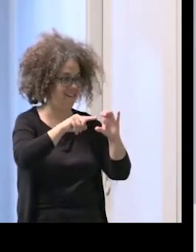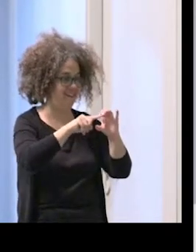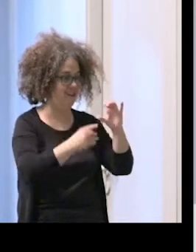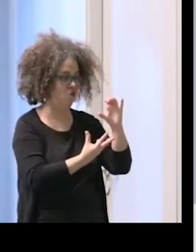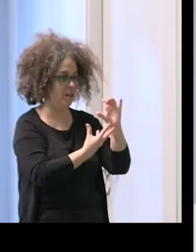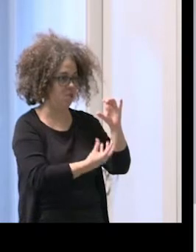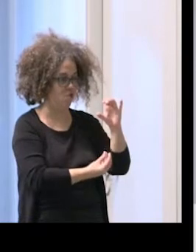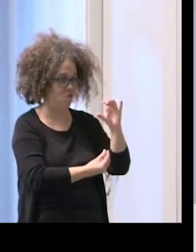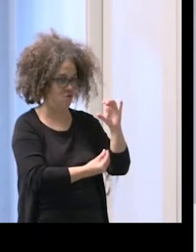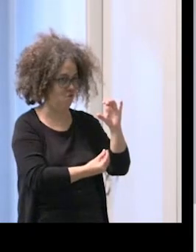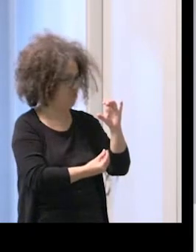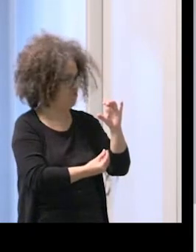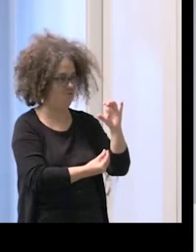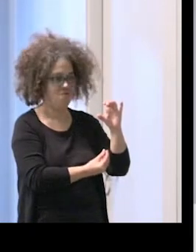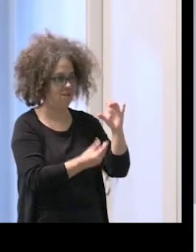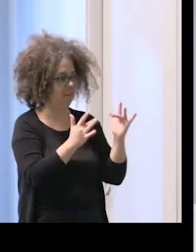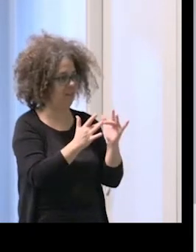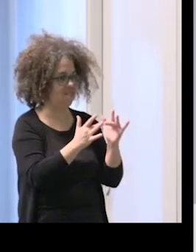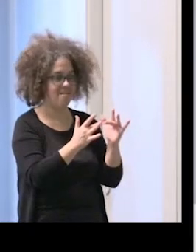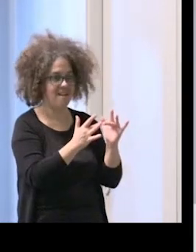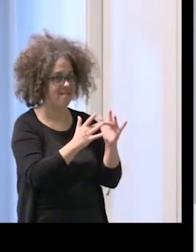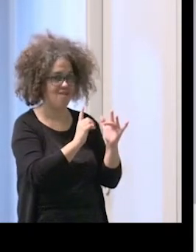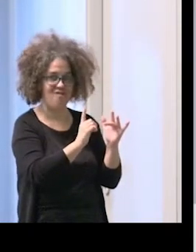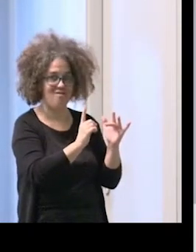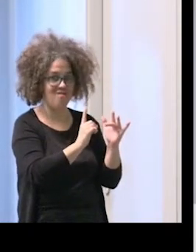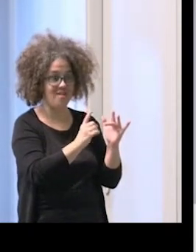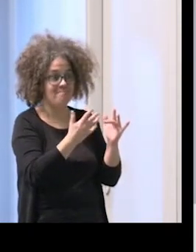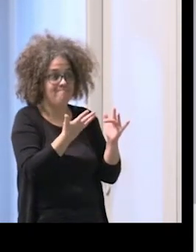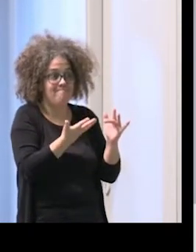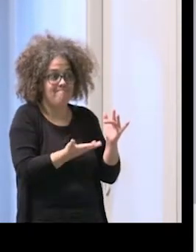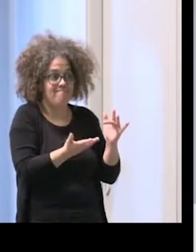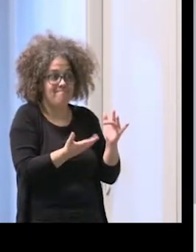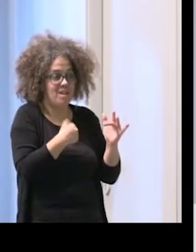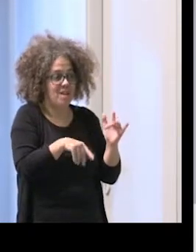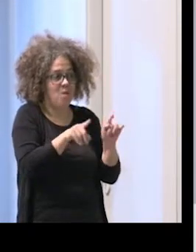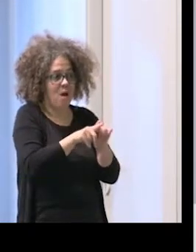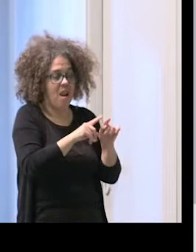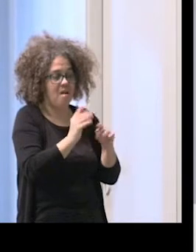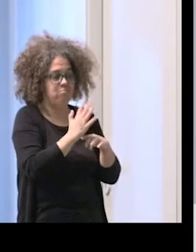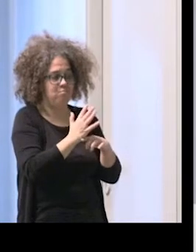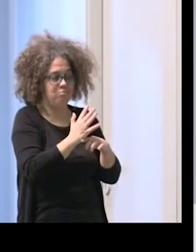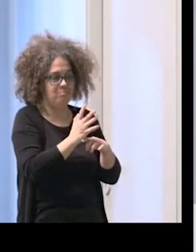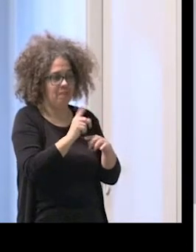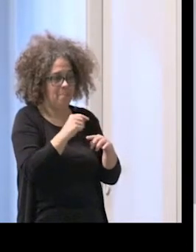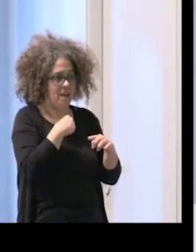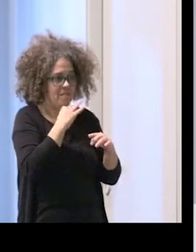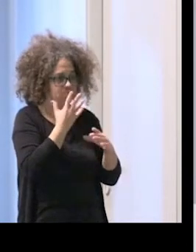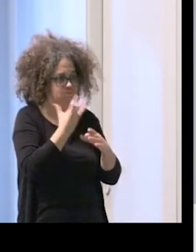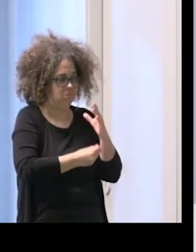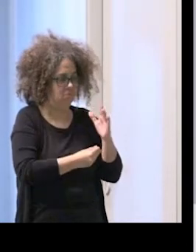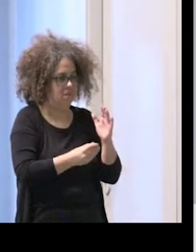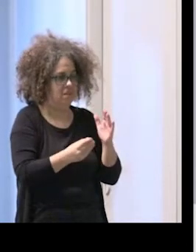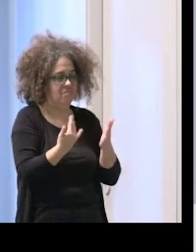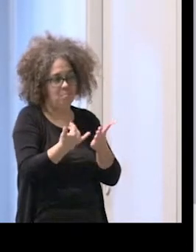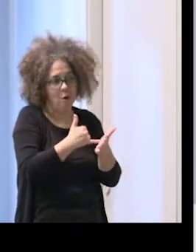tronco cerebral no funciona bien, la actividad del implante coclear va a ser muy pobre, y entonces allí es donde hay que recurrir al implante de